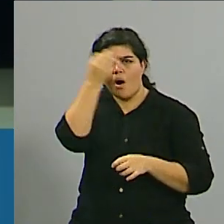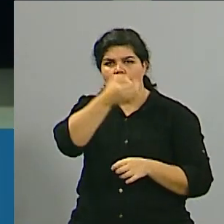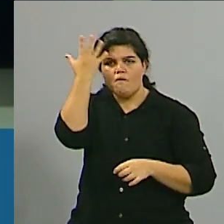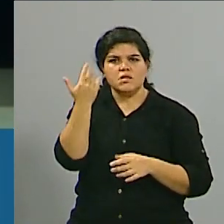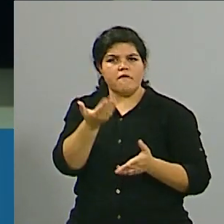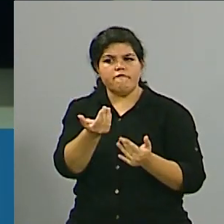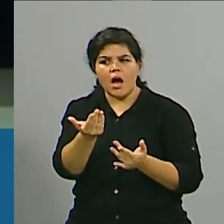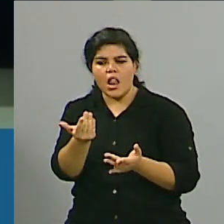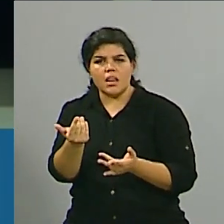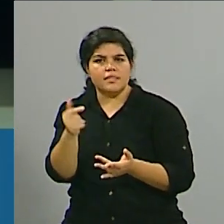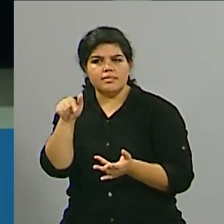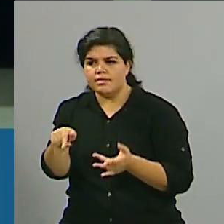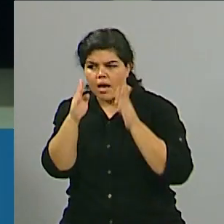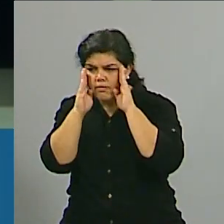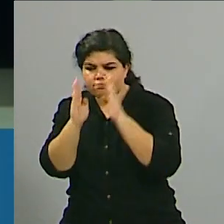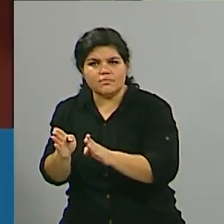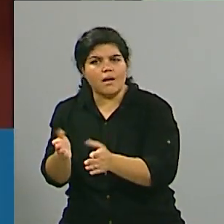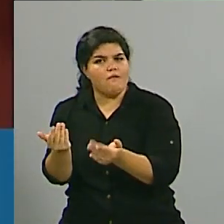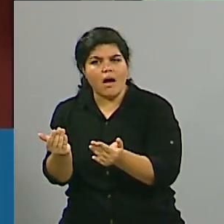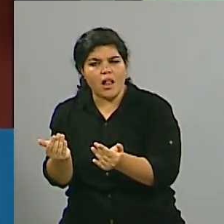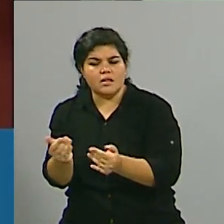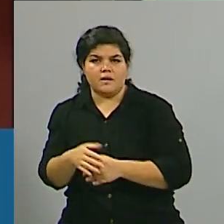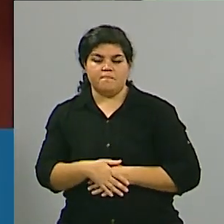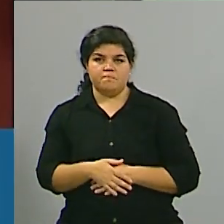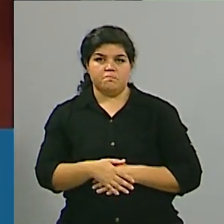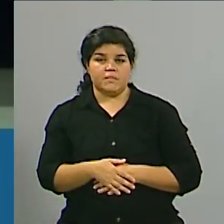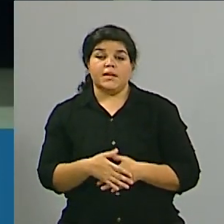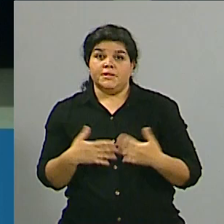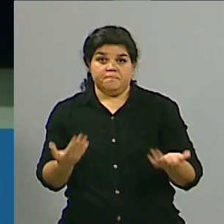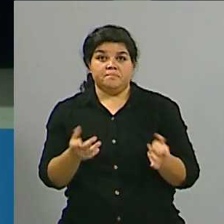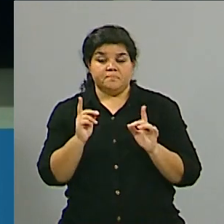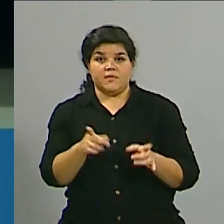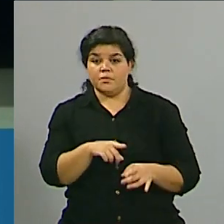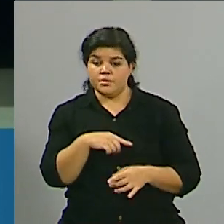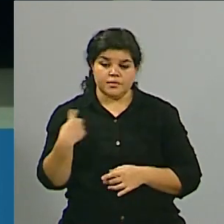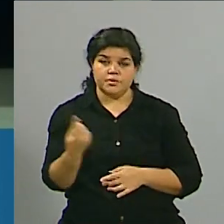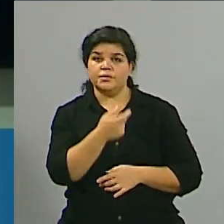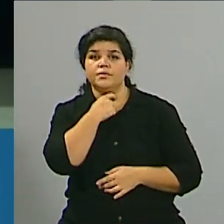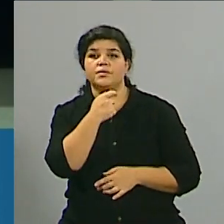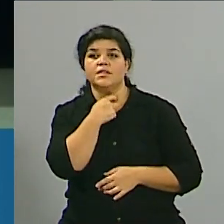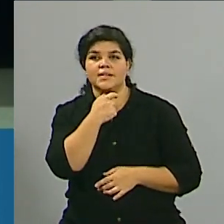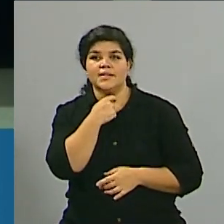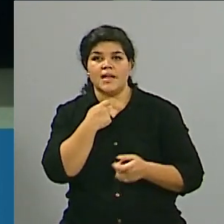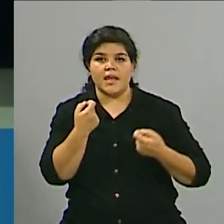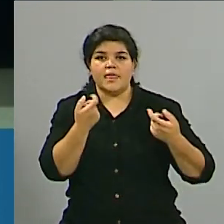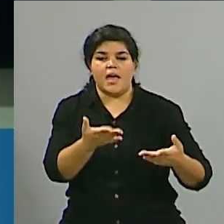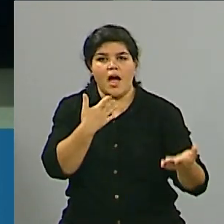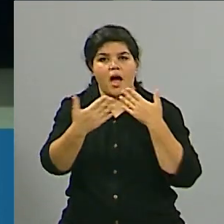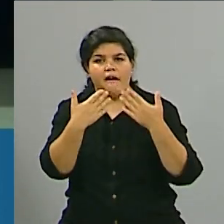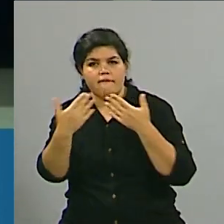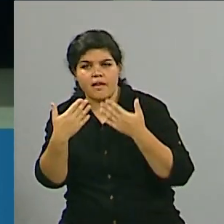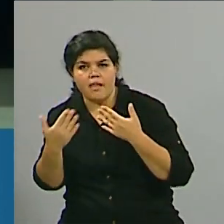matriz productiva de la Valle, agrícola, ganadero. Entonces creo que nosotros queremos darle al departamento eso, mayor diálogo,